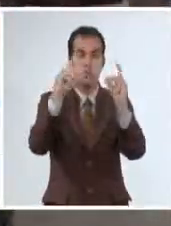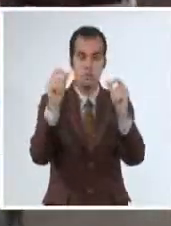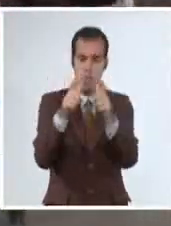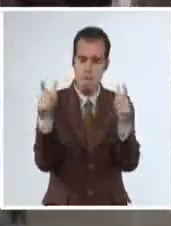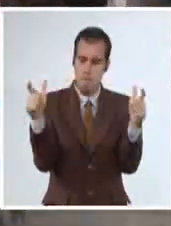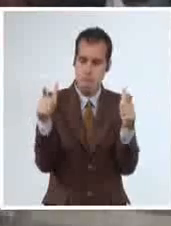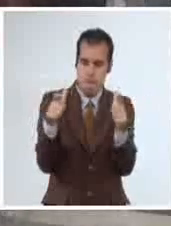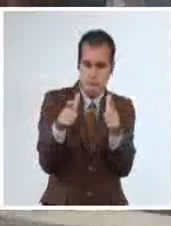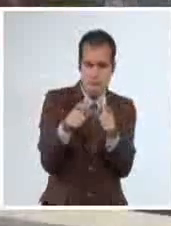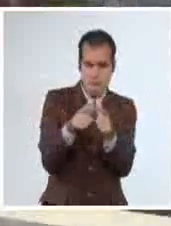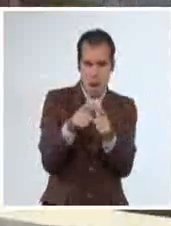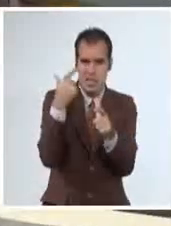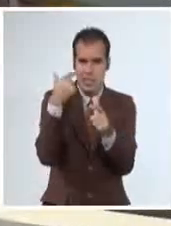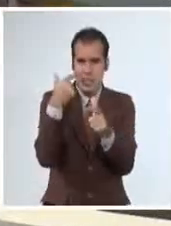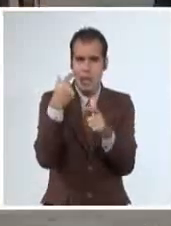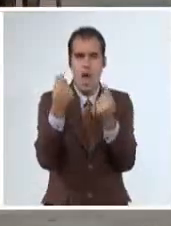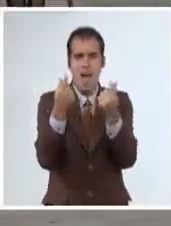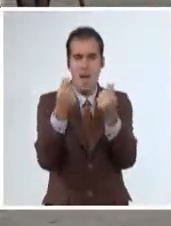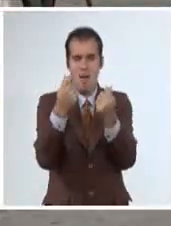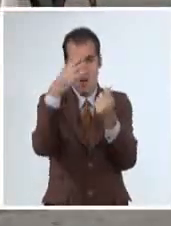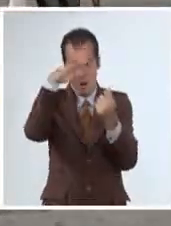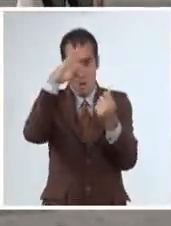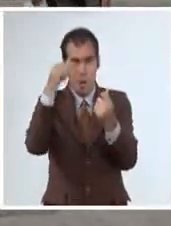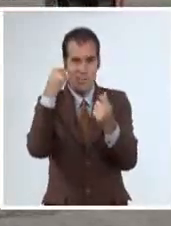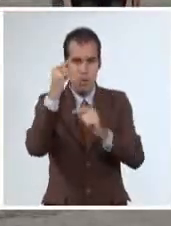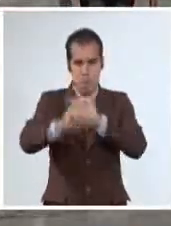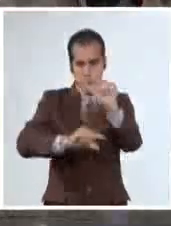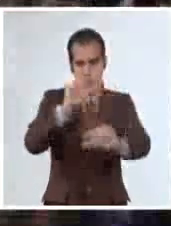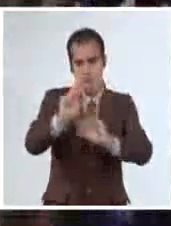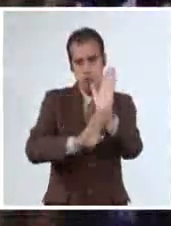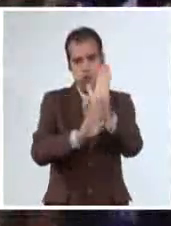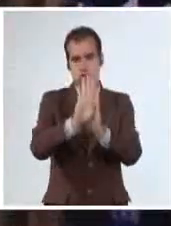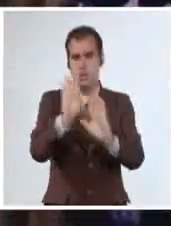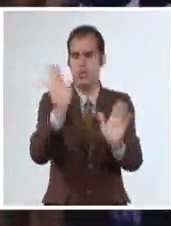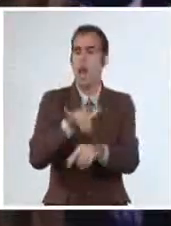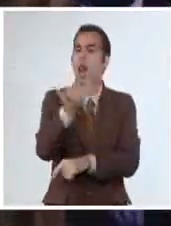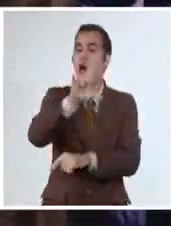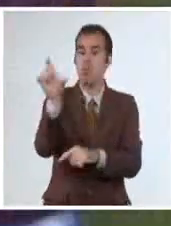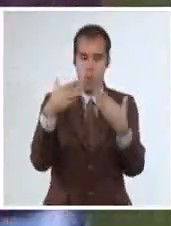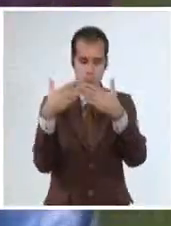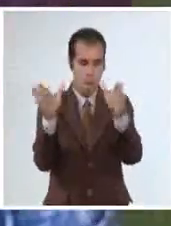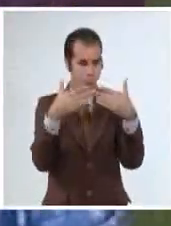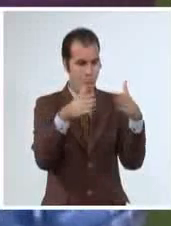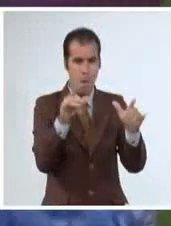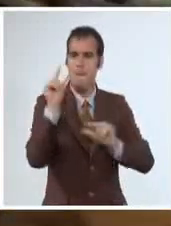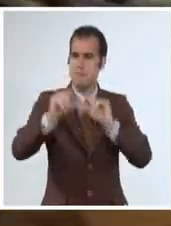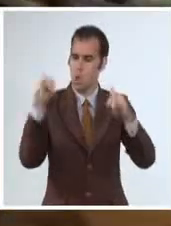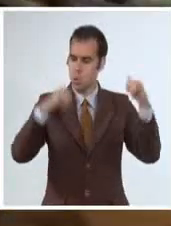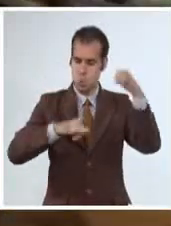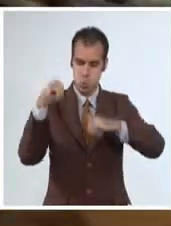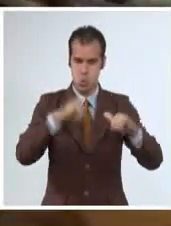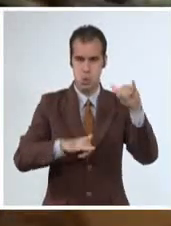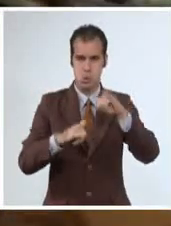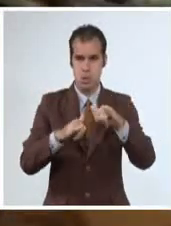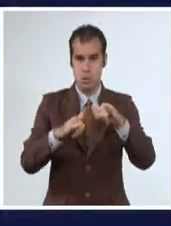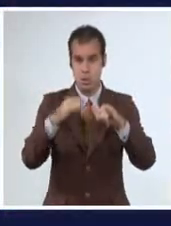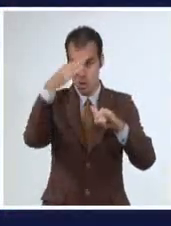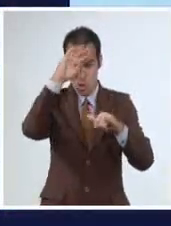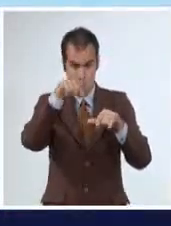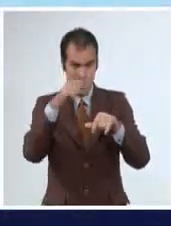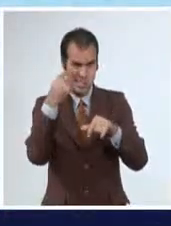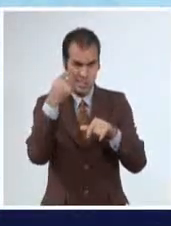los mecanismos de la economía y las puertas se abren para recibir a los que arriban con la hospitalidad de siempre. Nación pequeña esta que, sin embargo, se ha